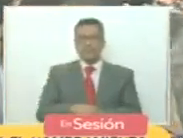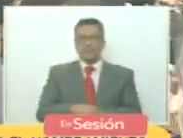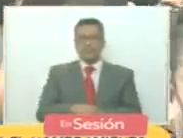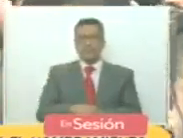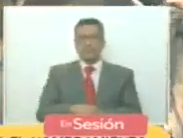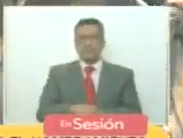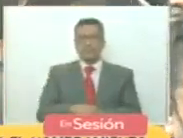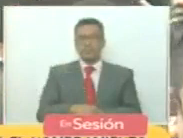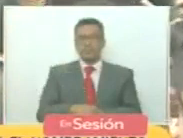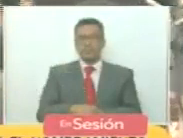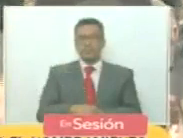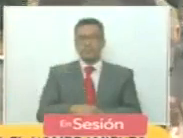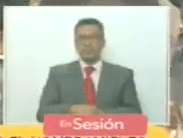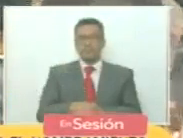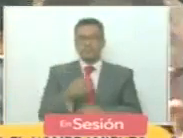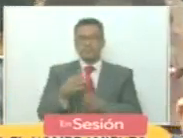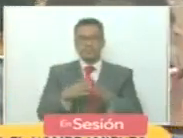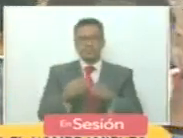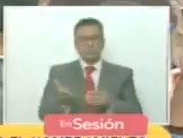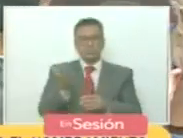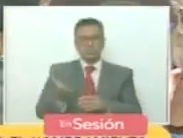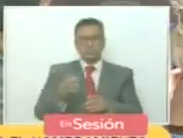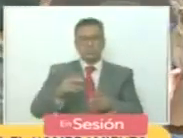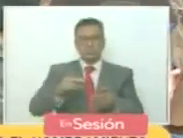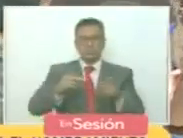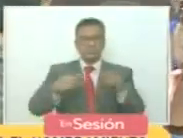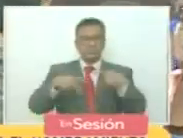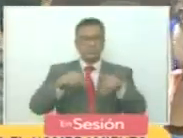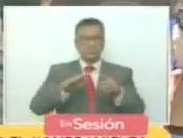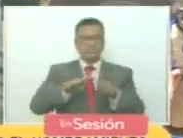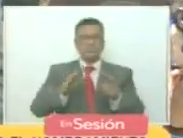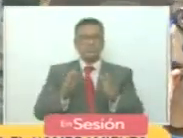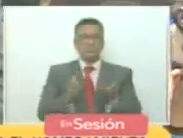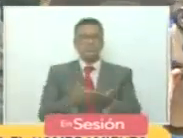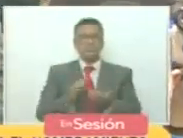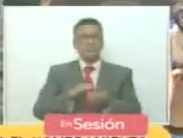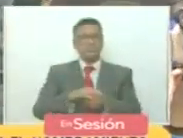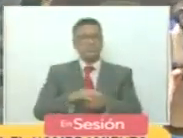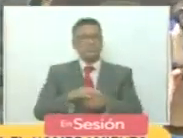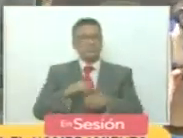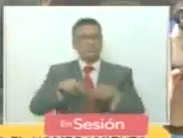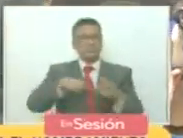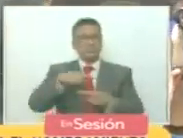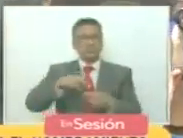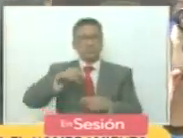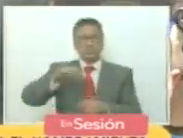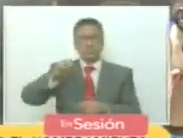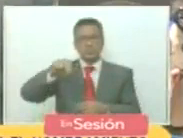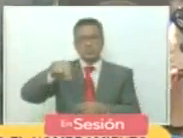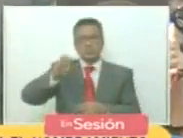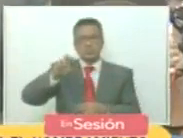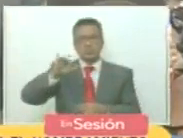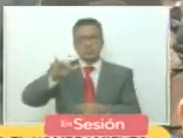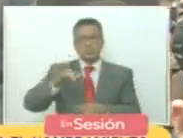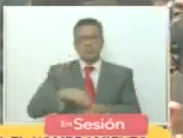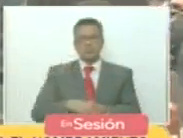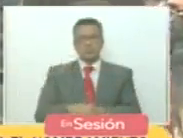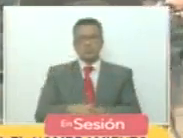a esa región tan importante de la geopolítica mundial, con la revolución de Khomeini.